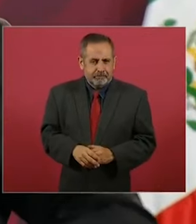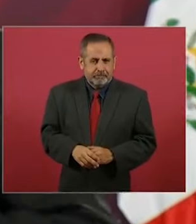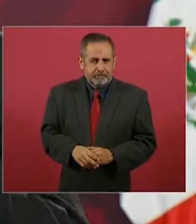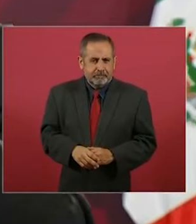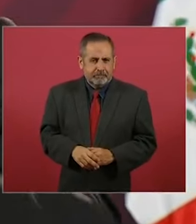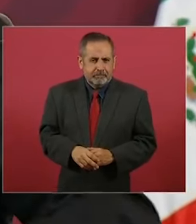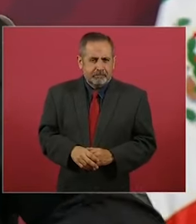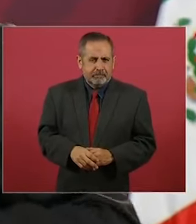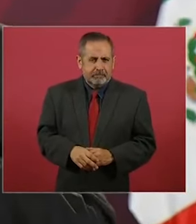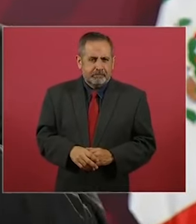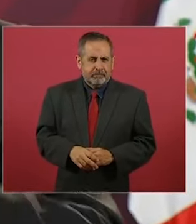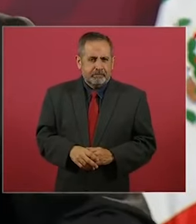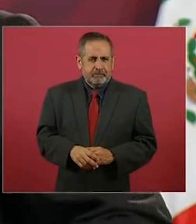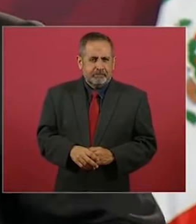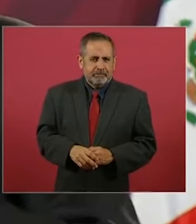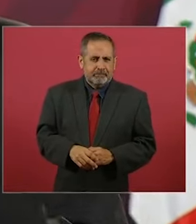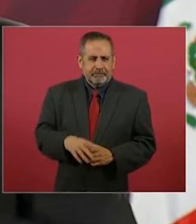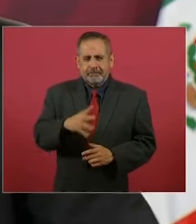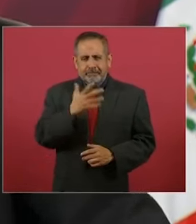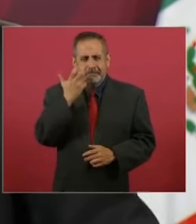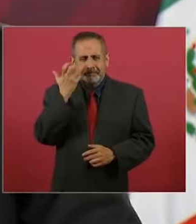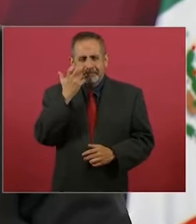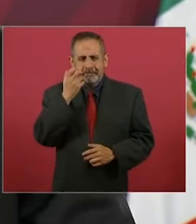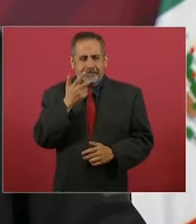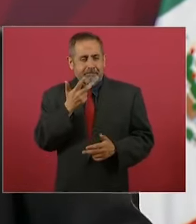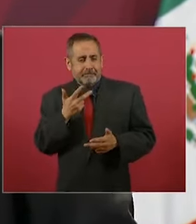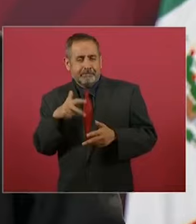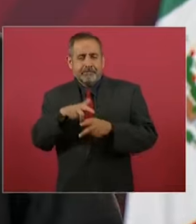me subo una bicicleta.